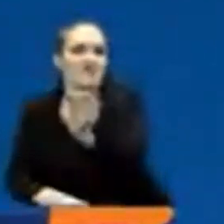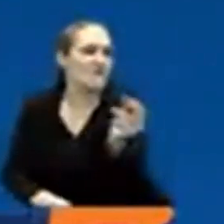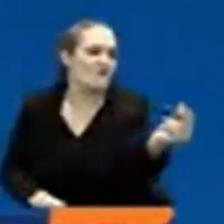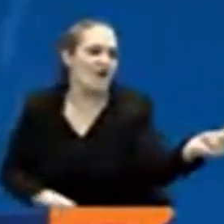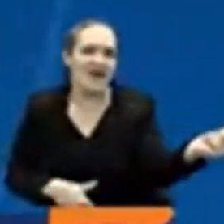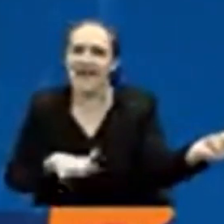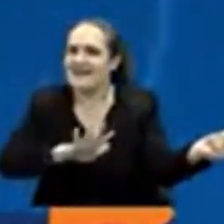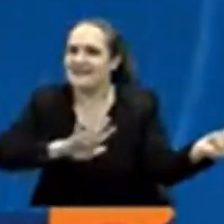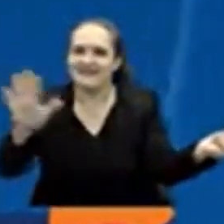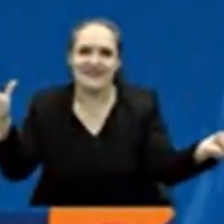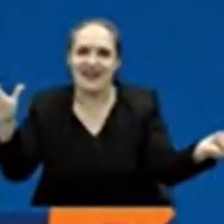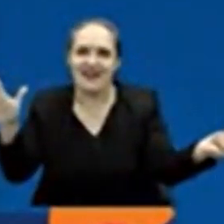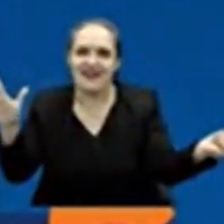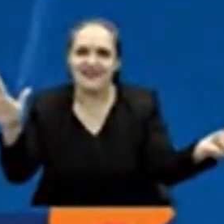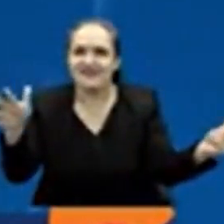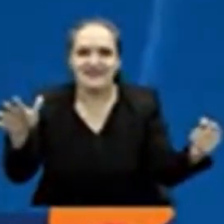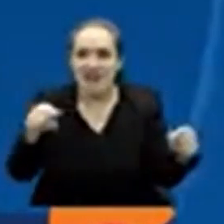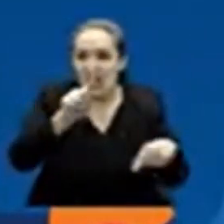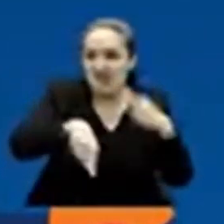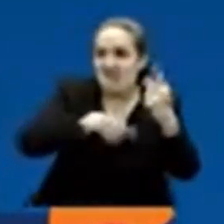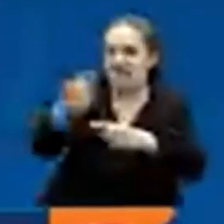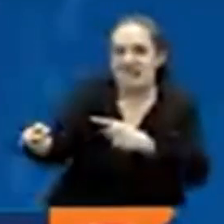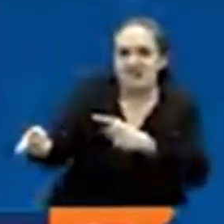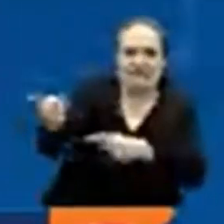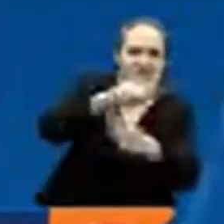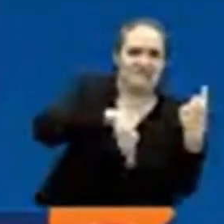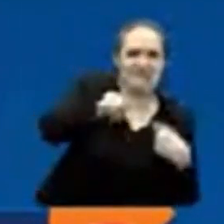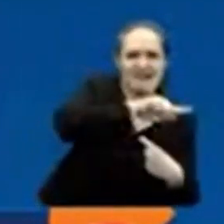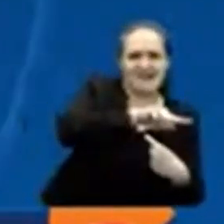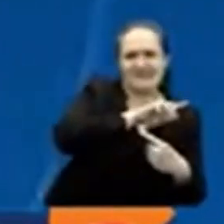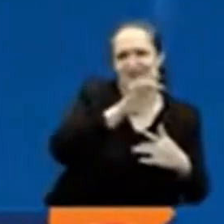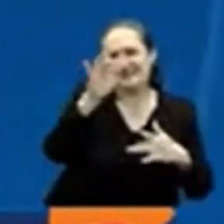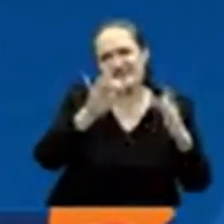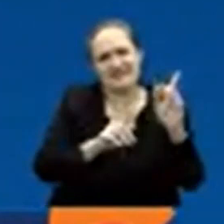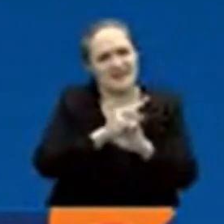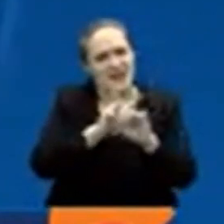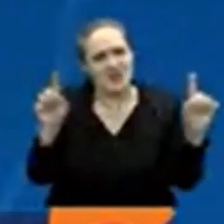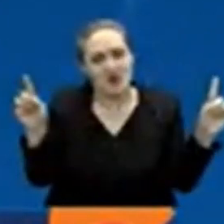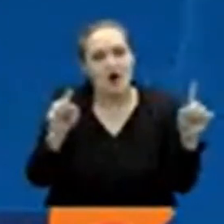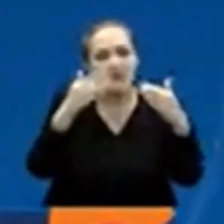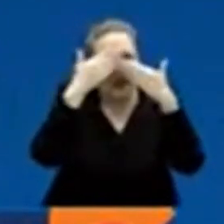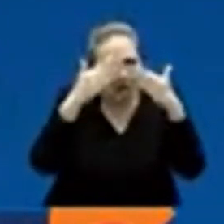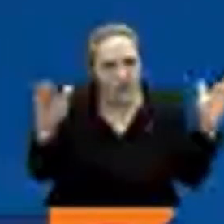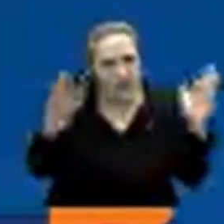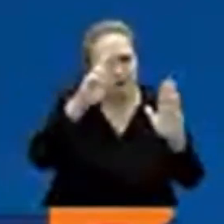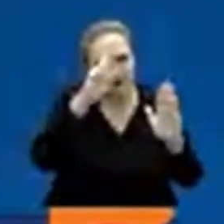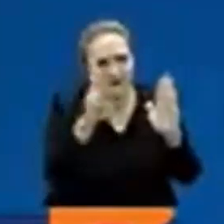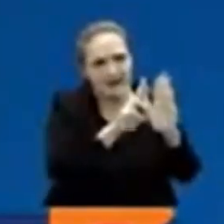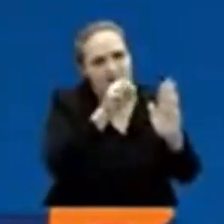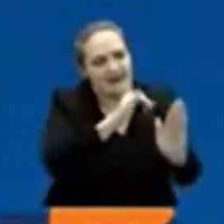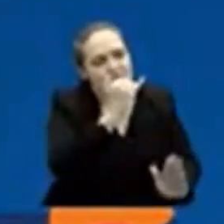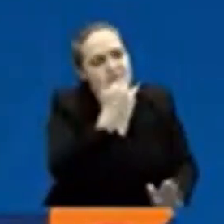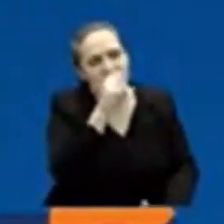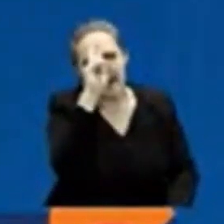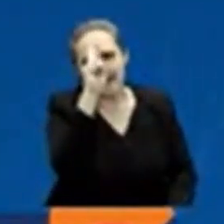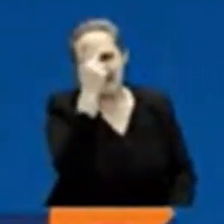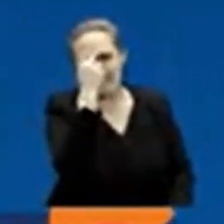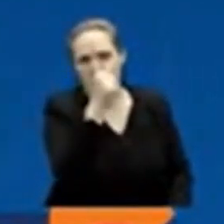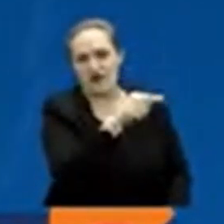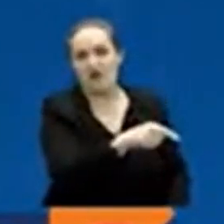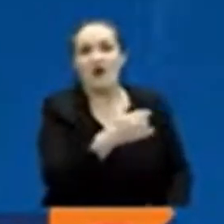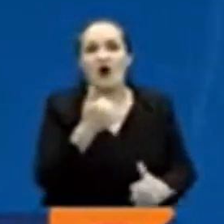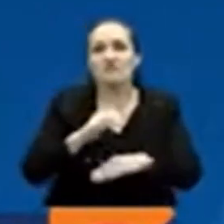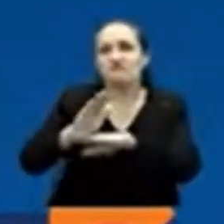popular. La antidemocracia no se combate con antidemocracia. Cierro comillas. Solicito a la